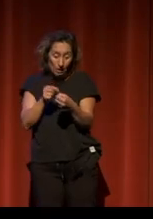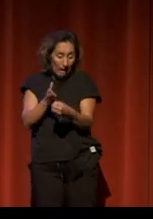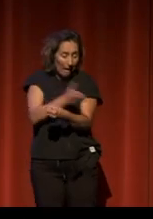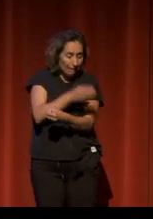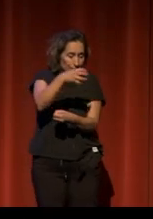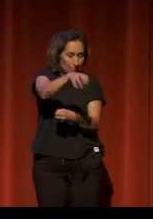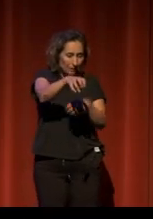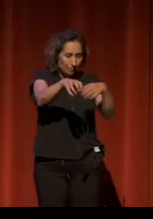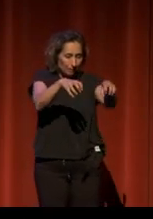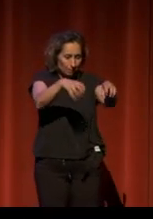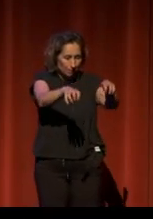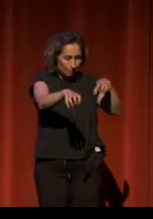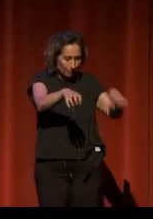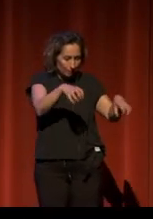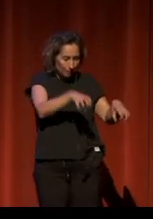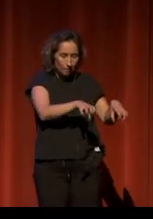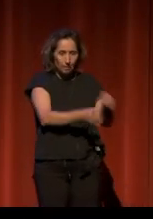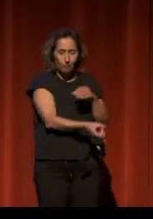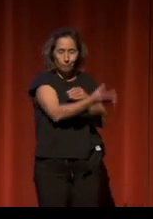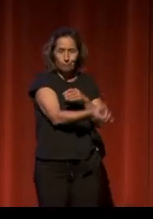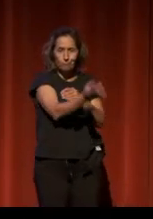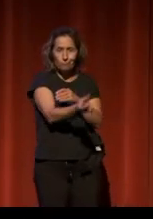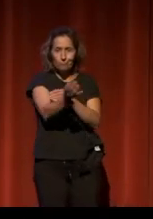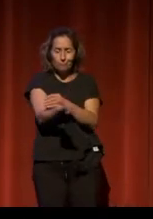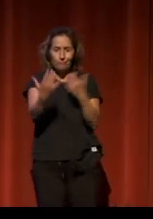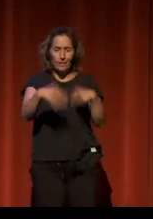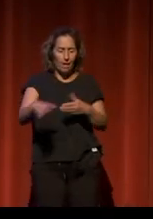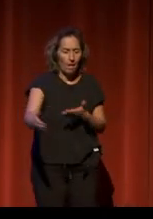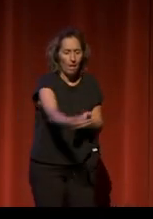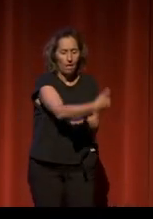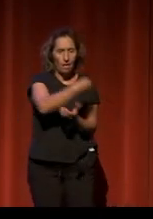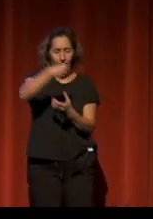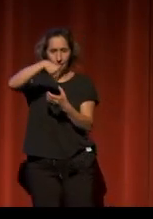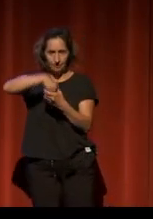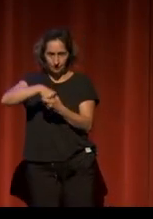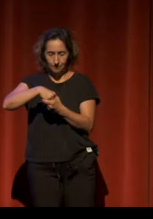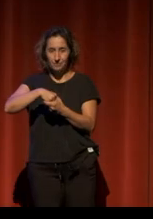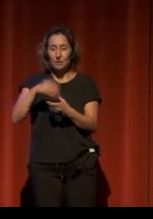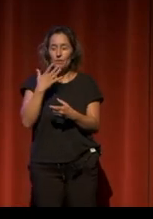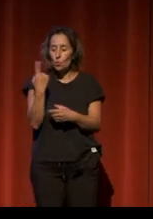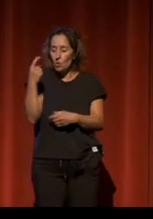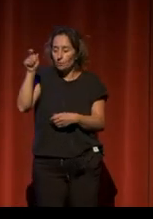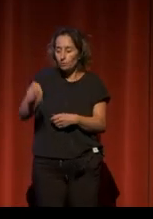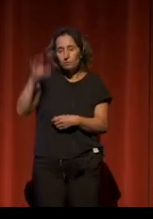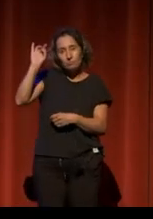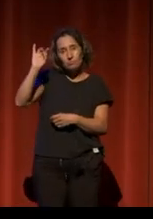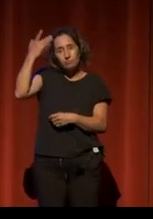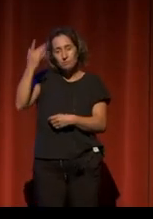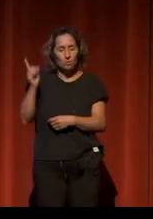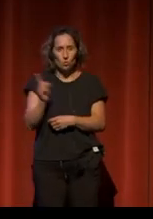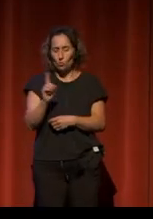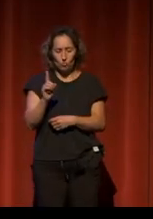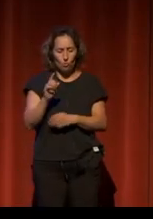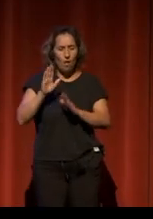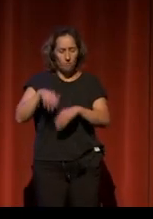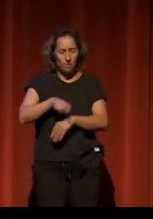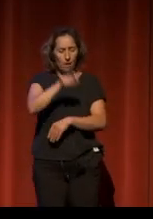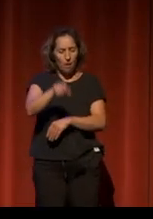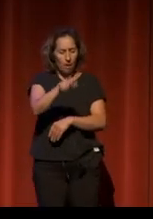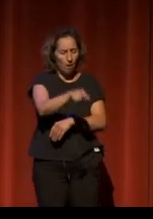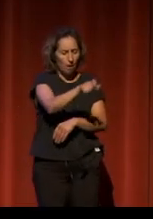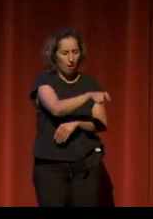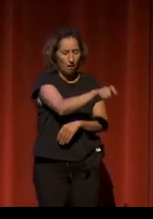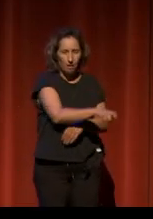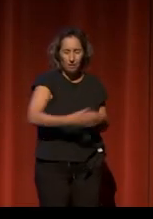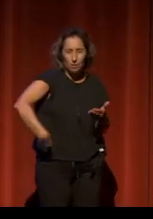no era fruto solo de un genio no sino que era en todo caso eh En fin el resultado de de muchas personas muchas agencias